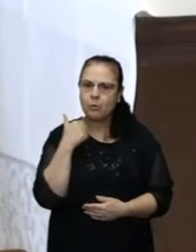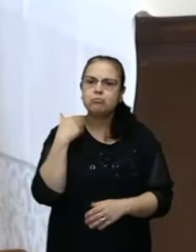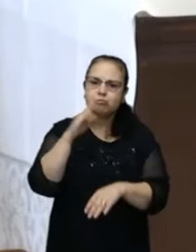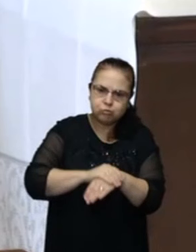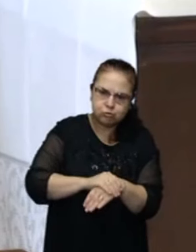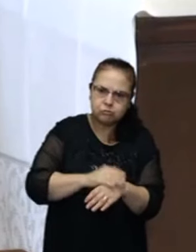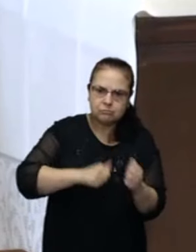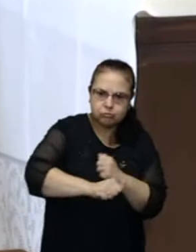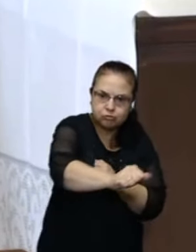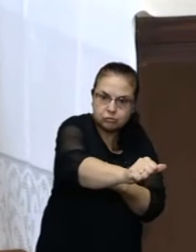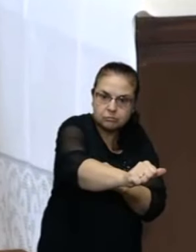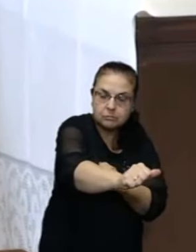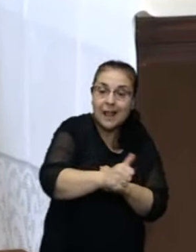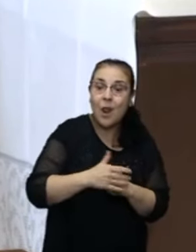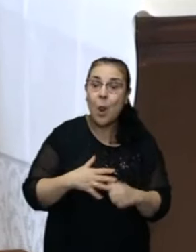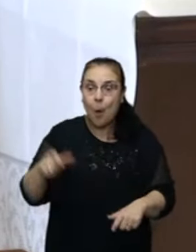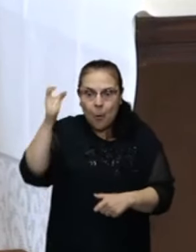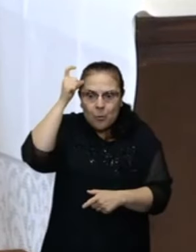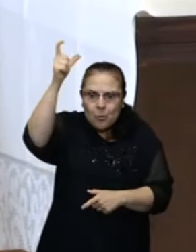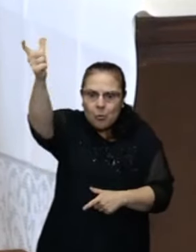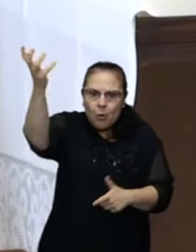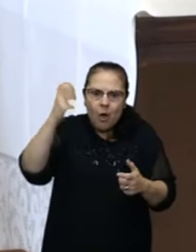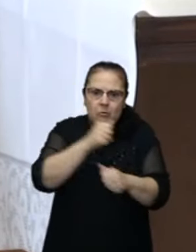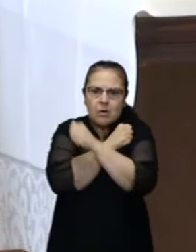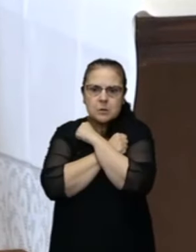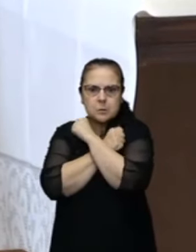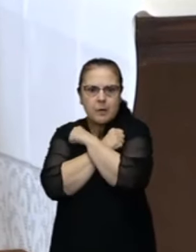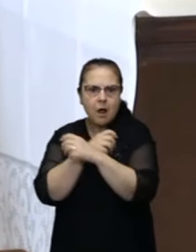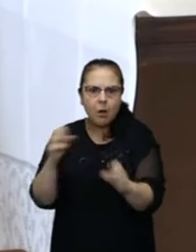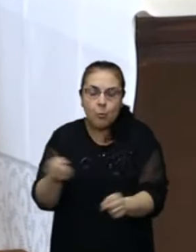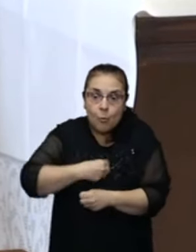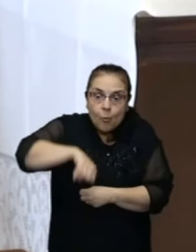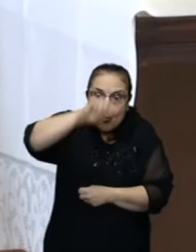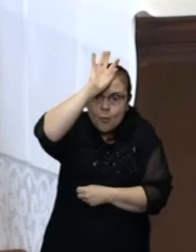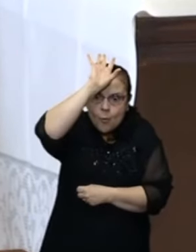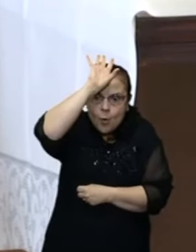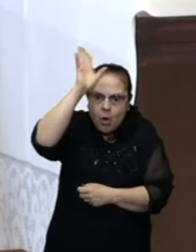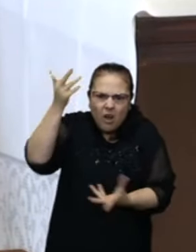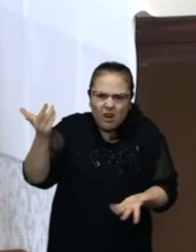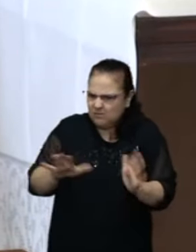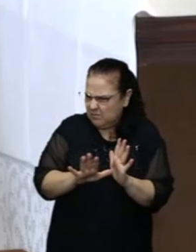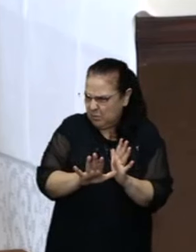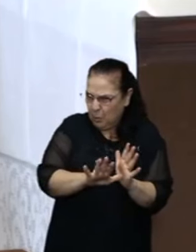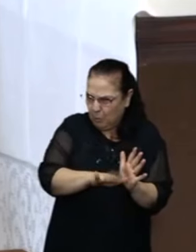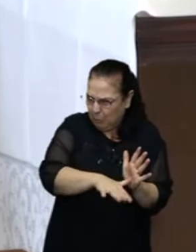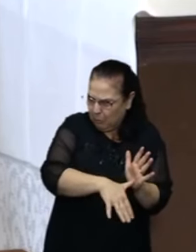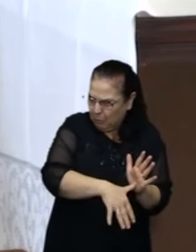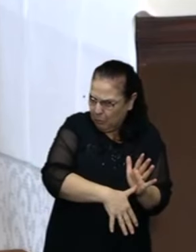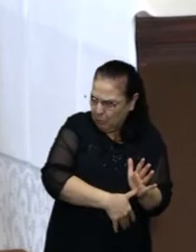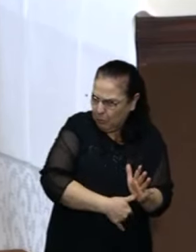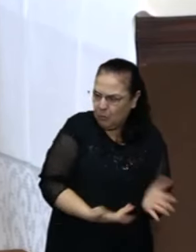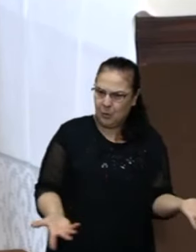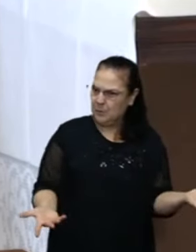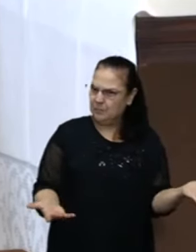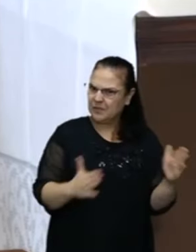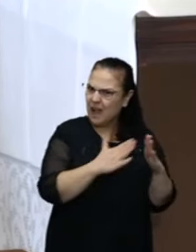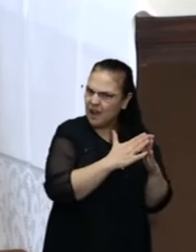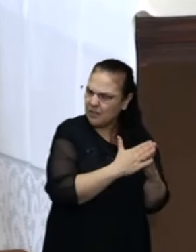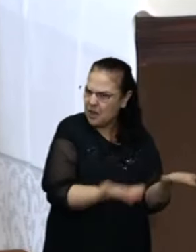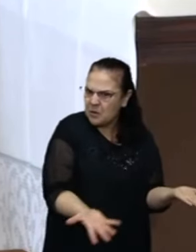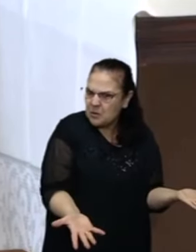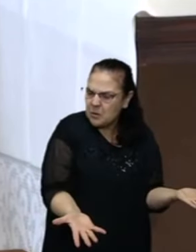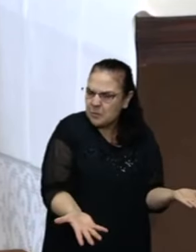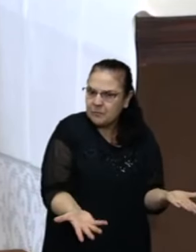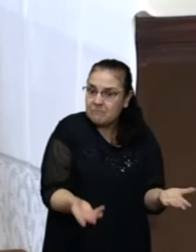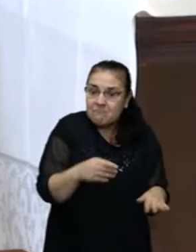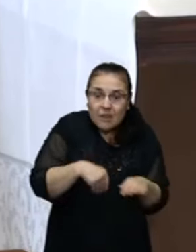El pueblo, que estaba aguardando a Zacarías, se sorprendía de que tardase tanto en el santuario.